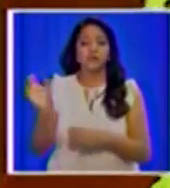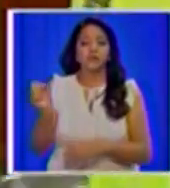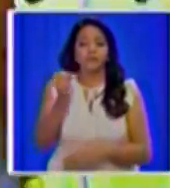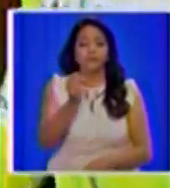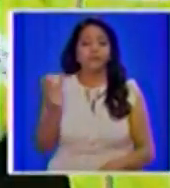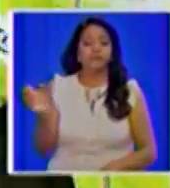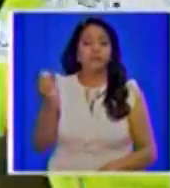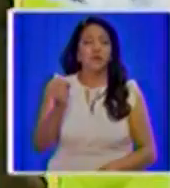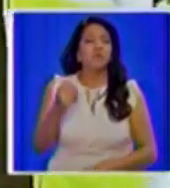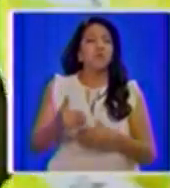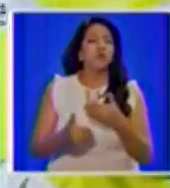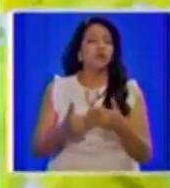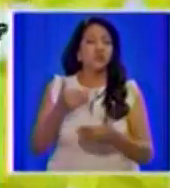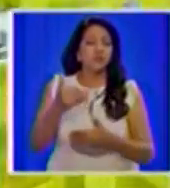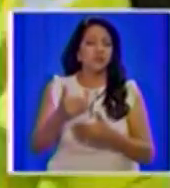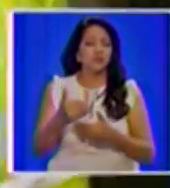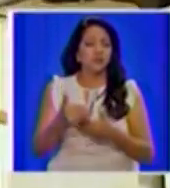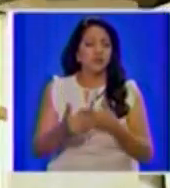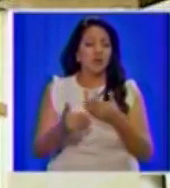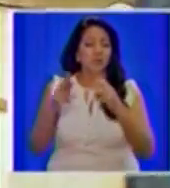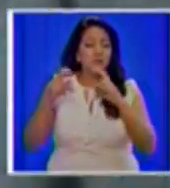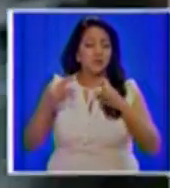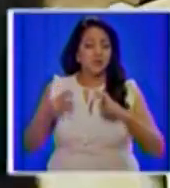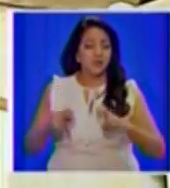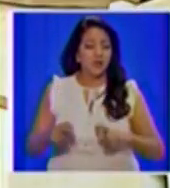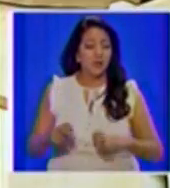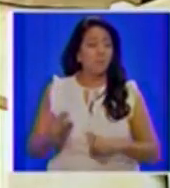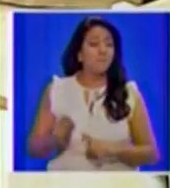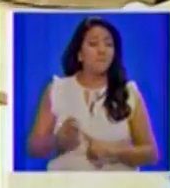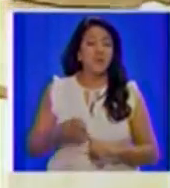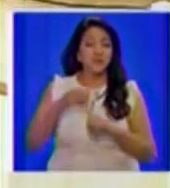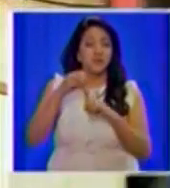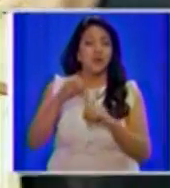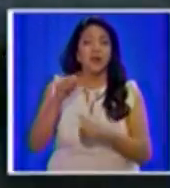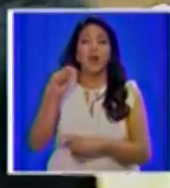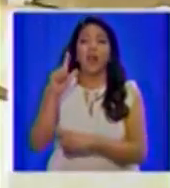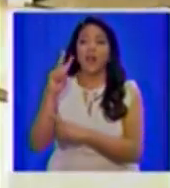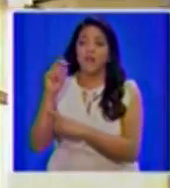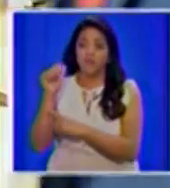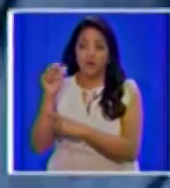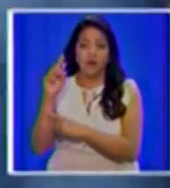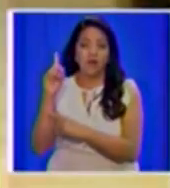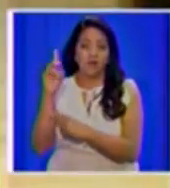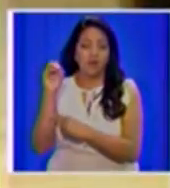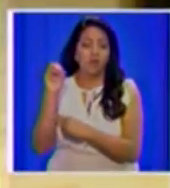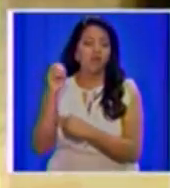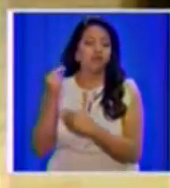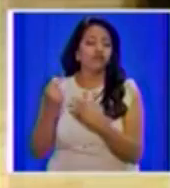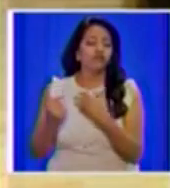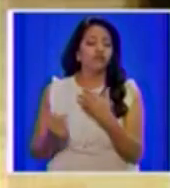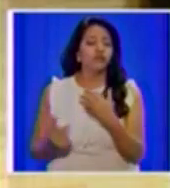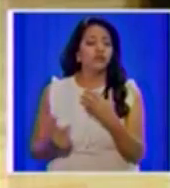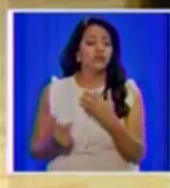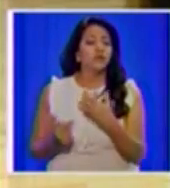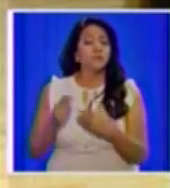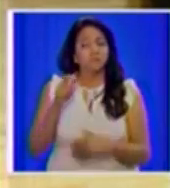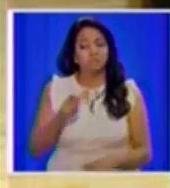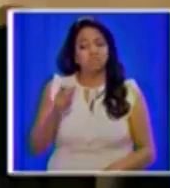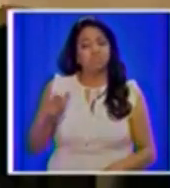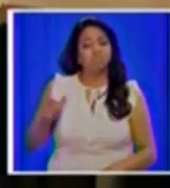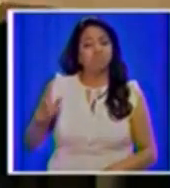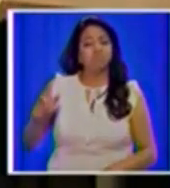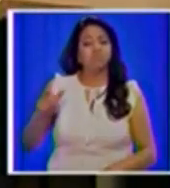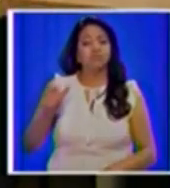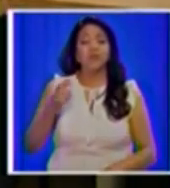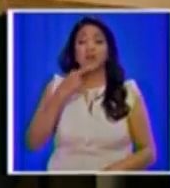de peculado en donde el principal investigado es Fernando Alvarado, hoy prófugo de la justicia. Según la fiscalía, los involucrados